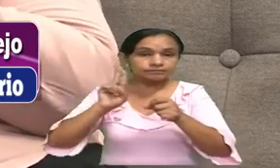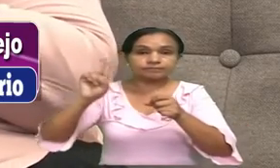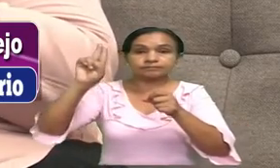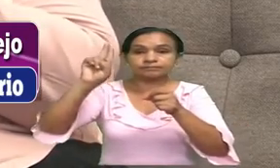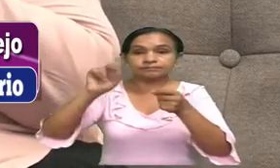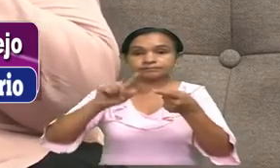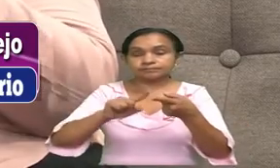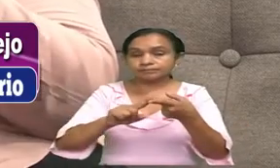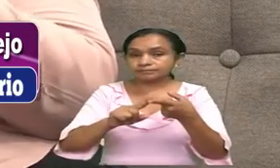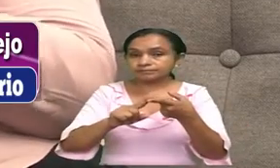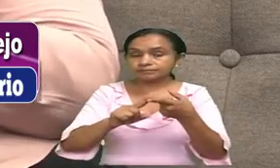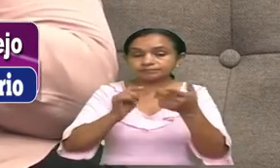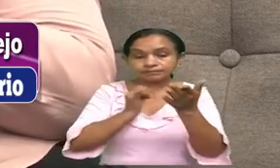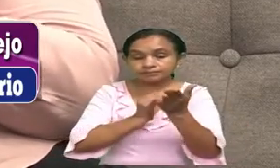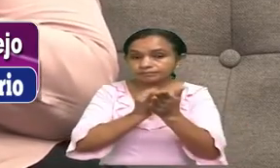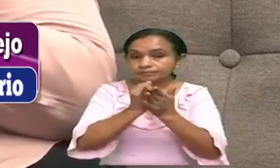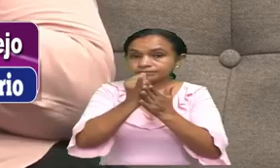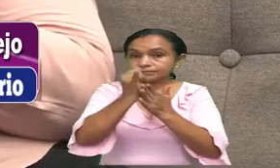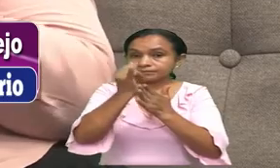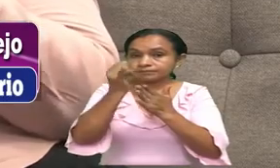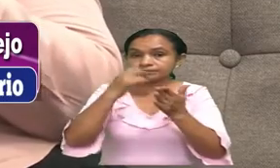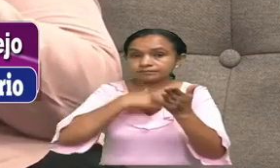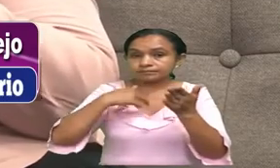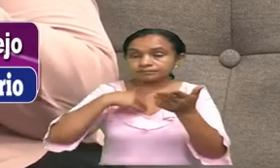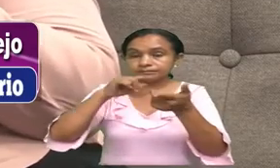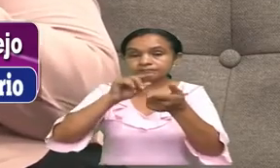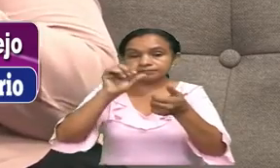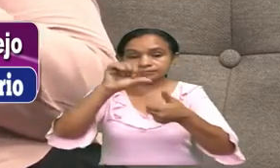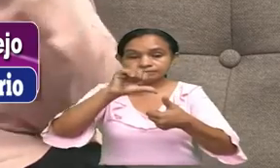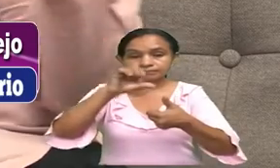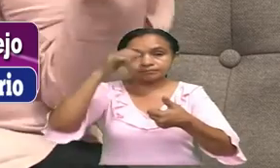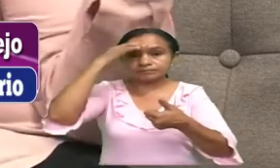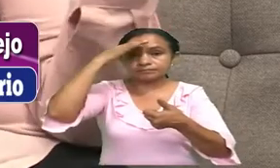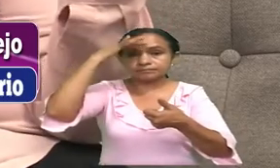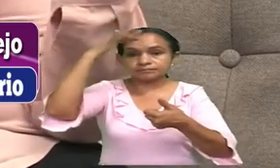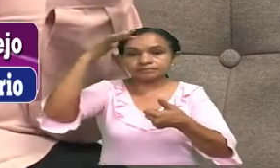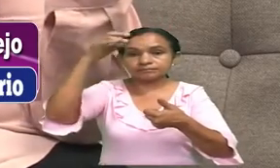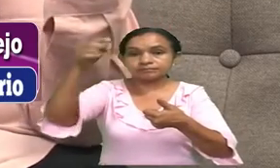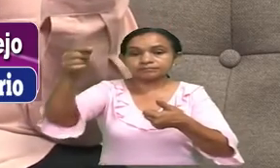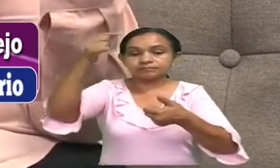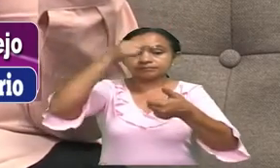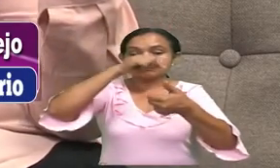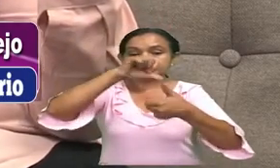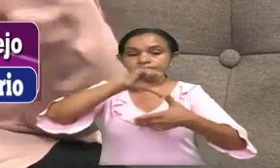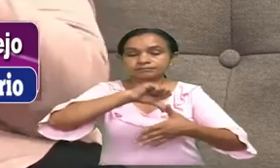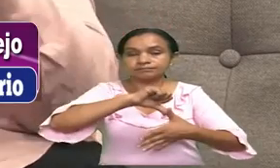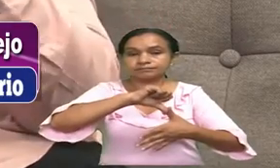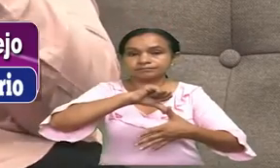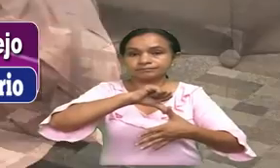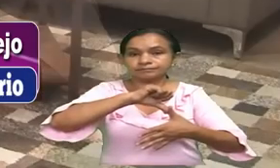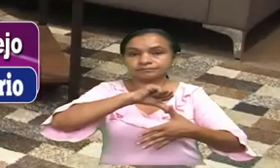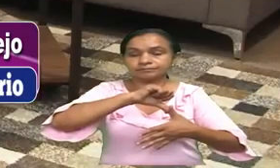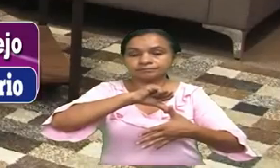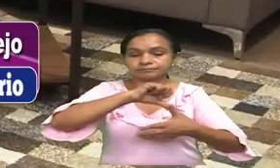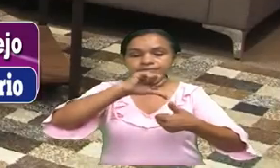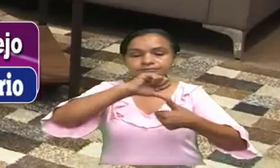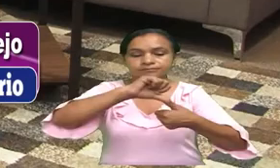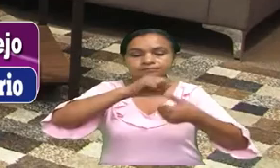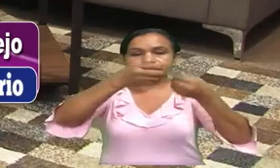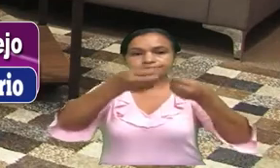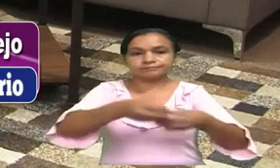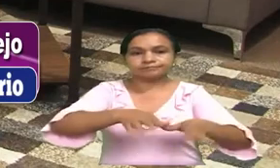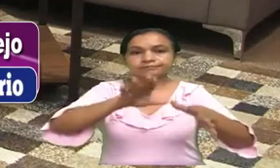universitarios, de investigación, se hace un salto de México hacia América del Sur y desaparecemos